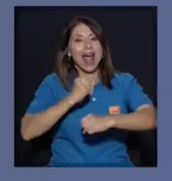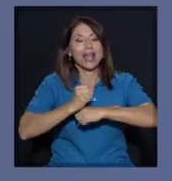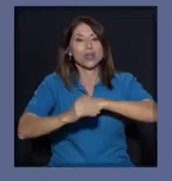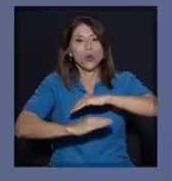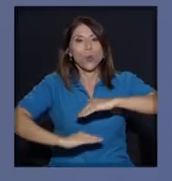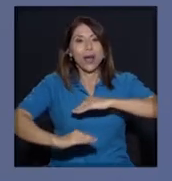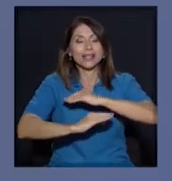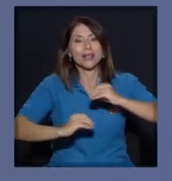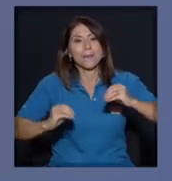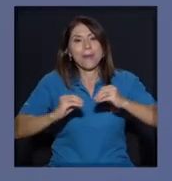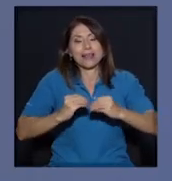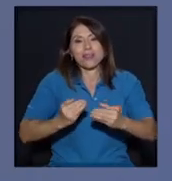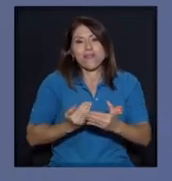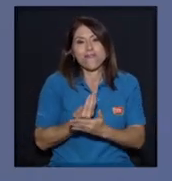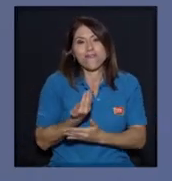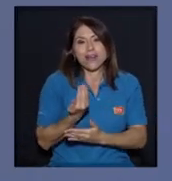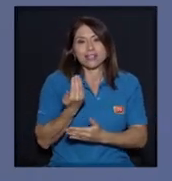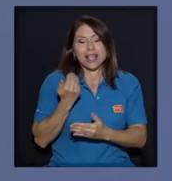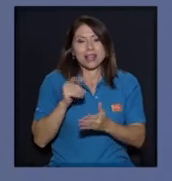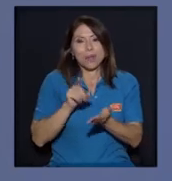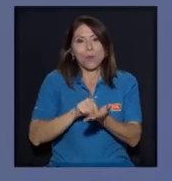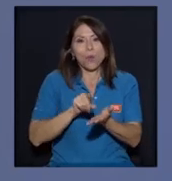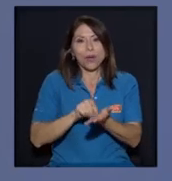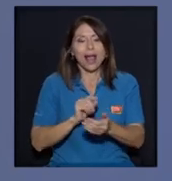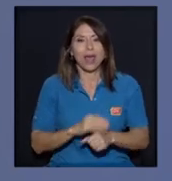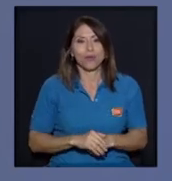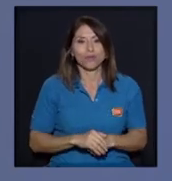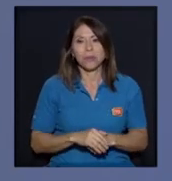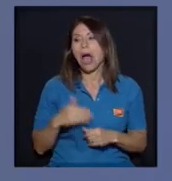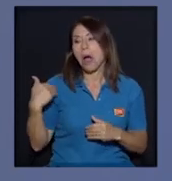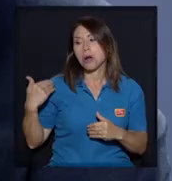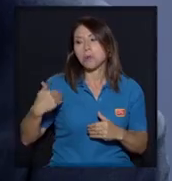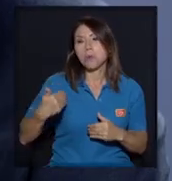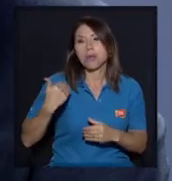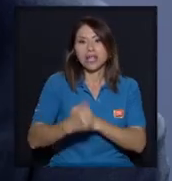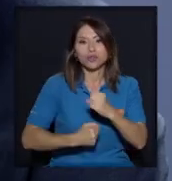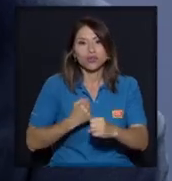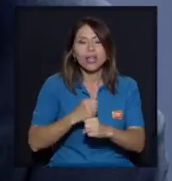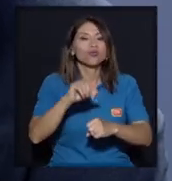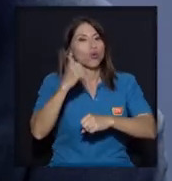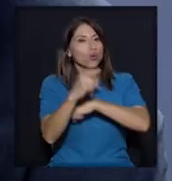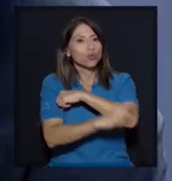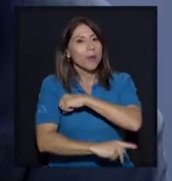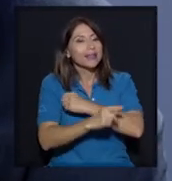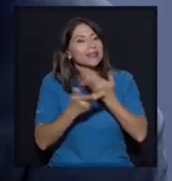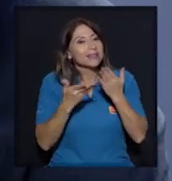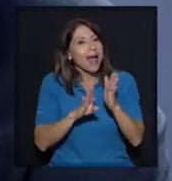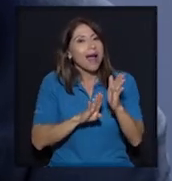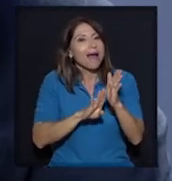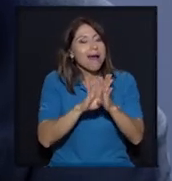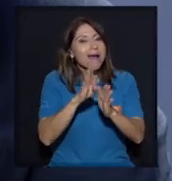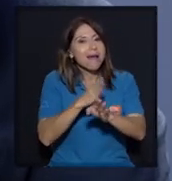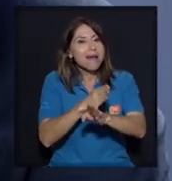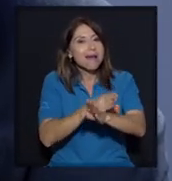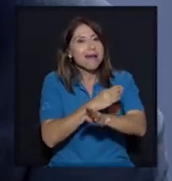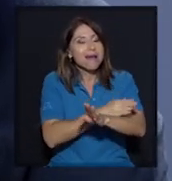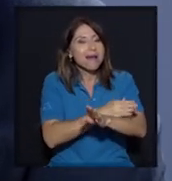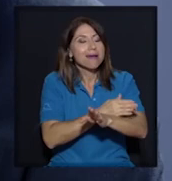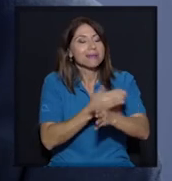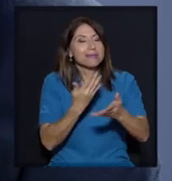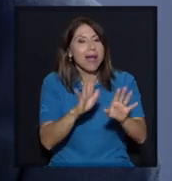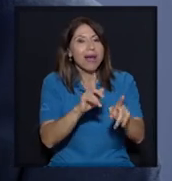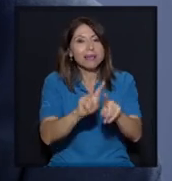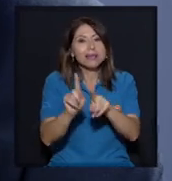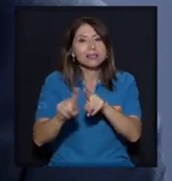estaba publicado. En estos años, pues, han habido progresos también de otros países, y entonces han habido